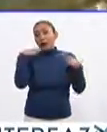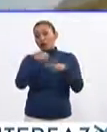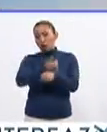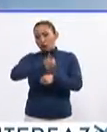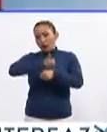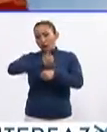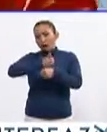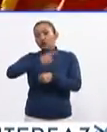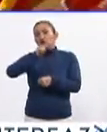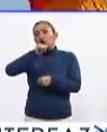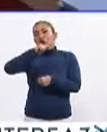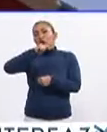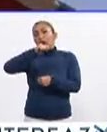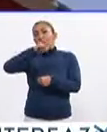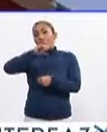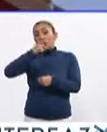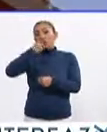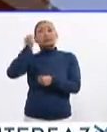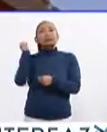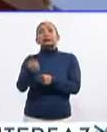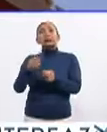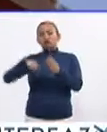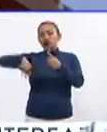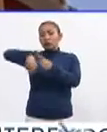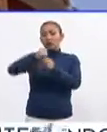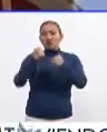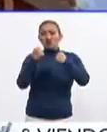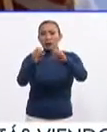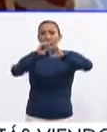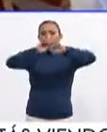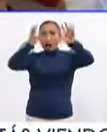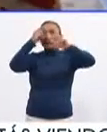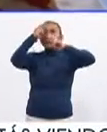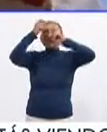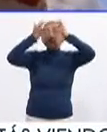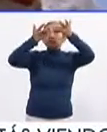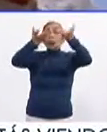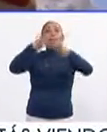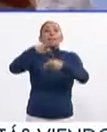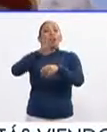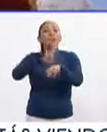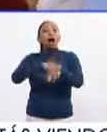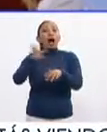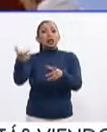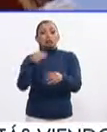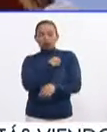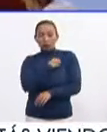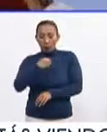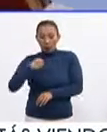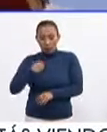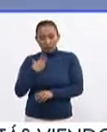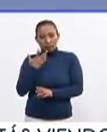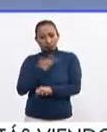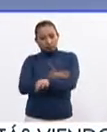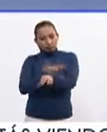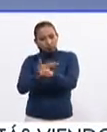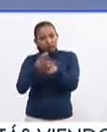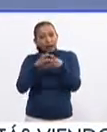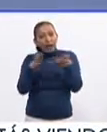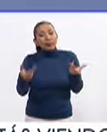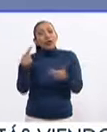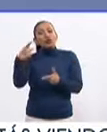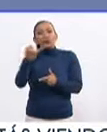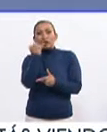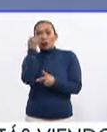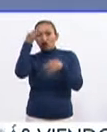abuelo totonaco, comentó que ser volador significa ser fuerte, claro, soñador, pero sobre todo es un compromiso y un honor. En